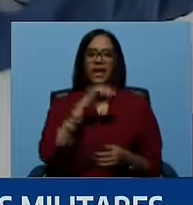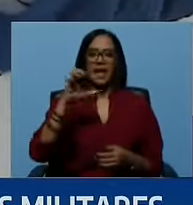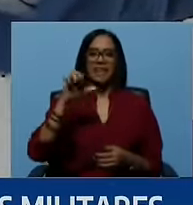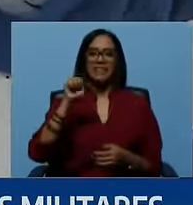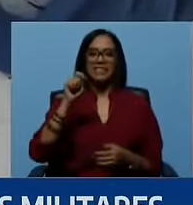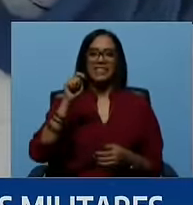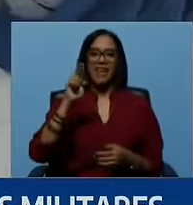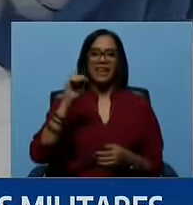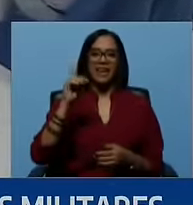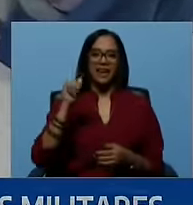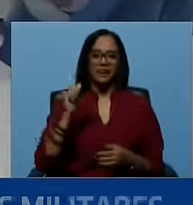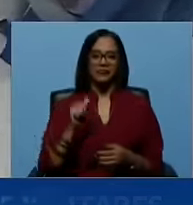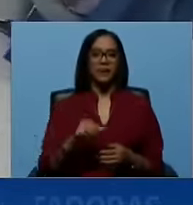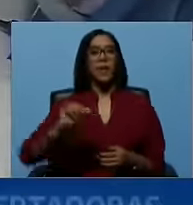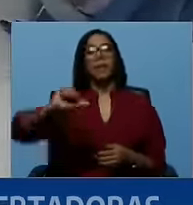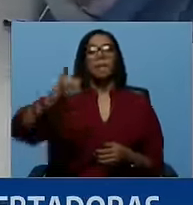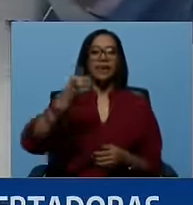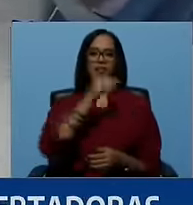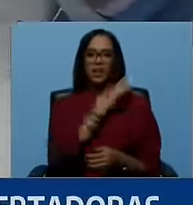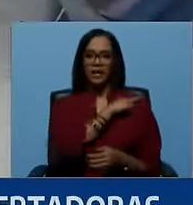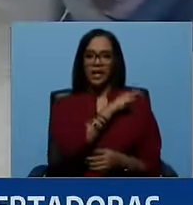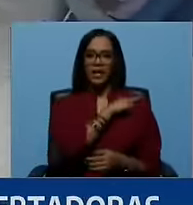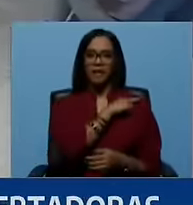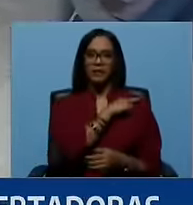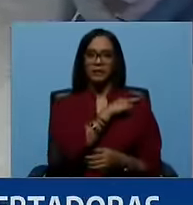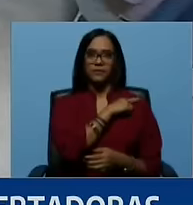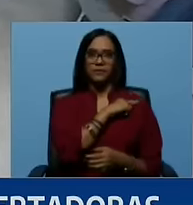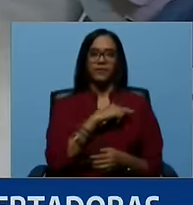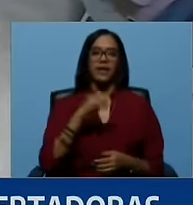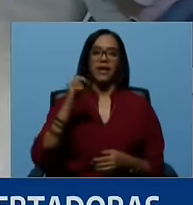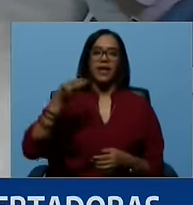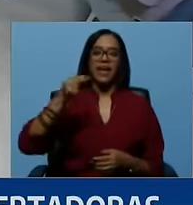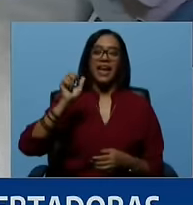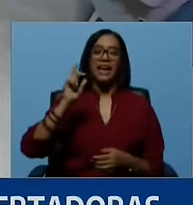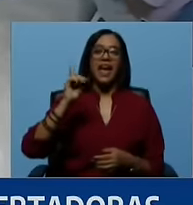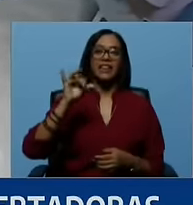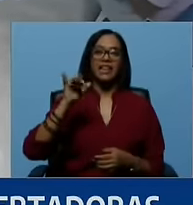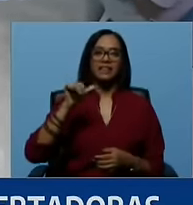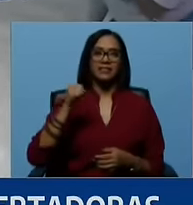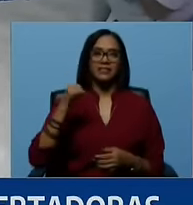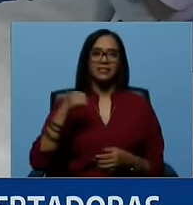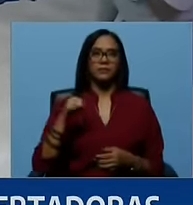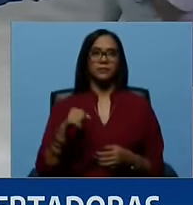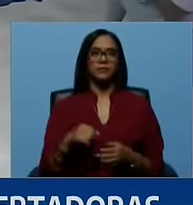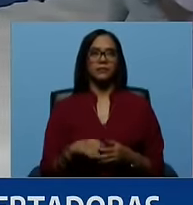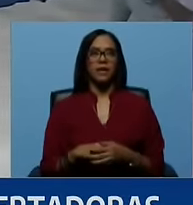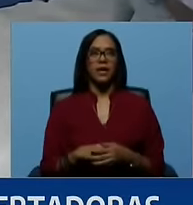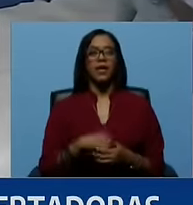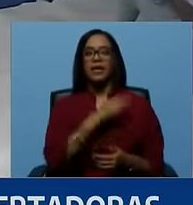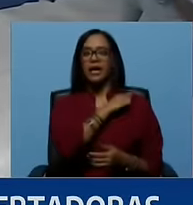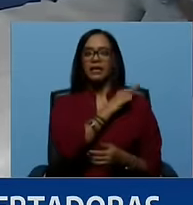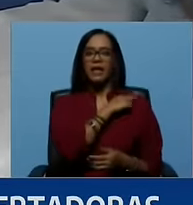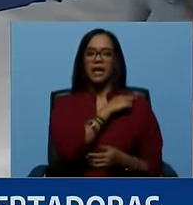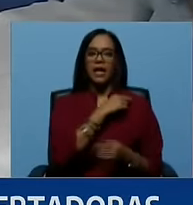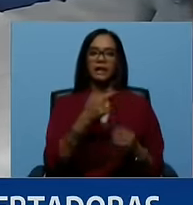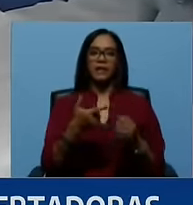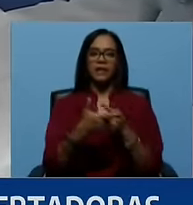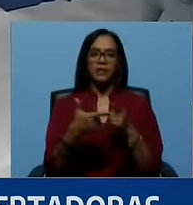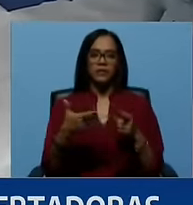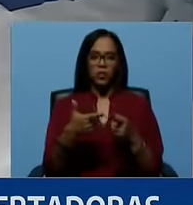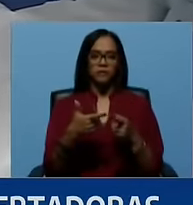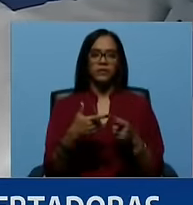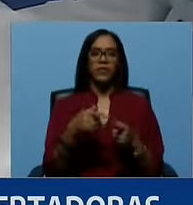paredes mayor general Hernández Lares y general de división